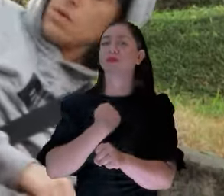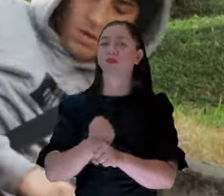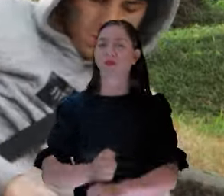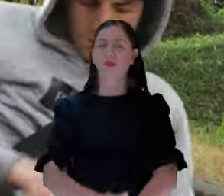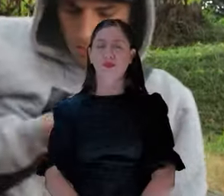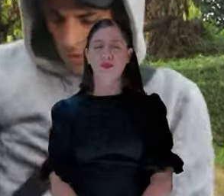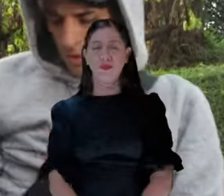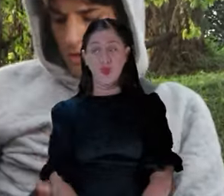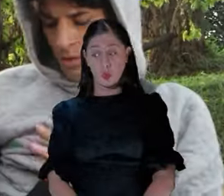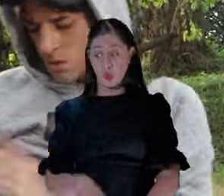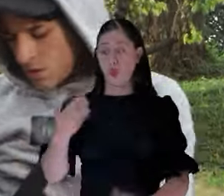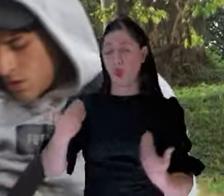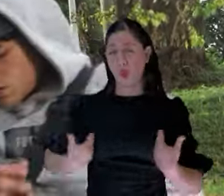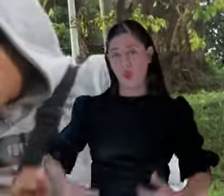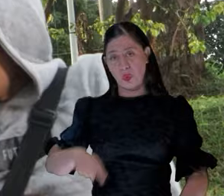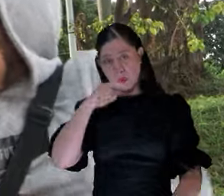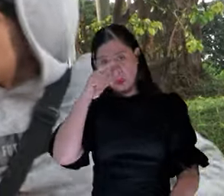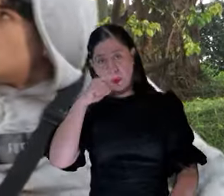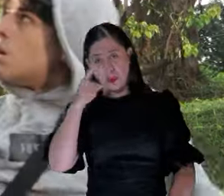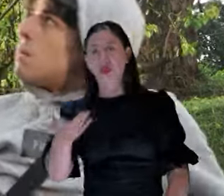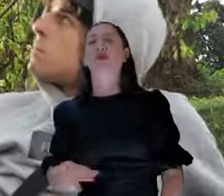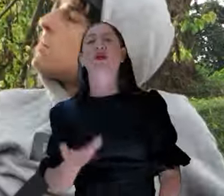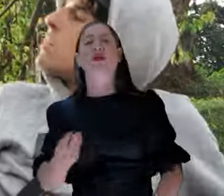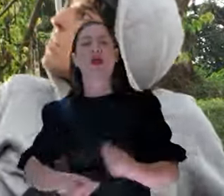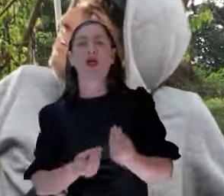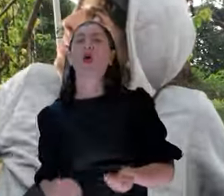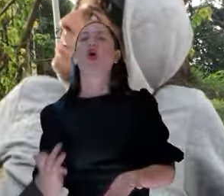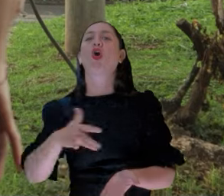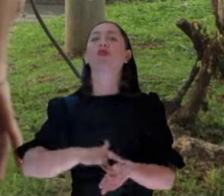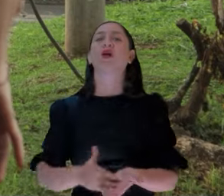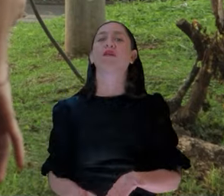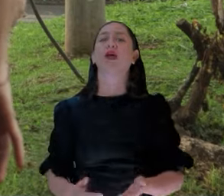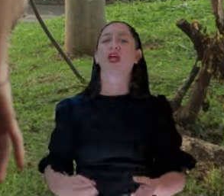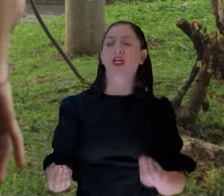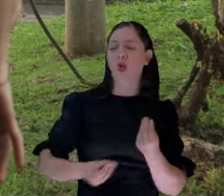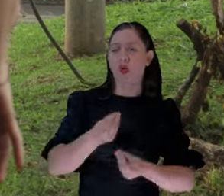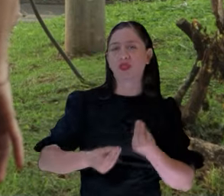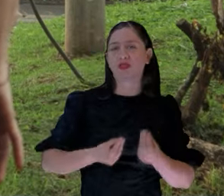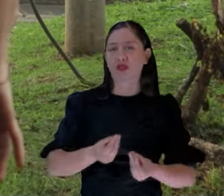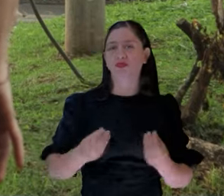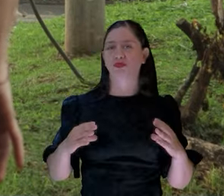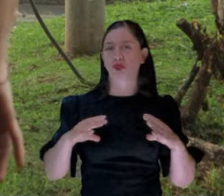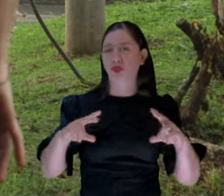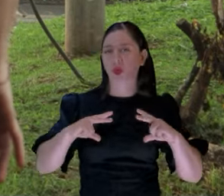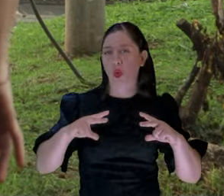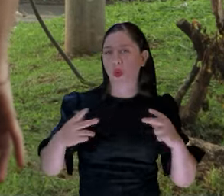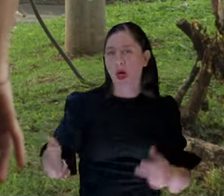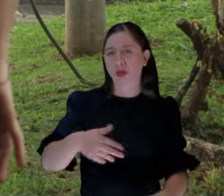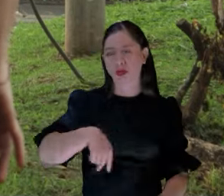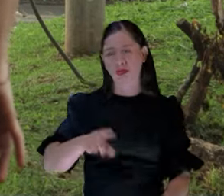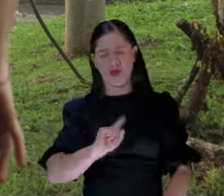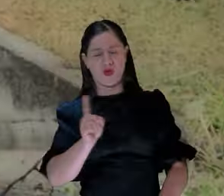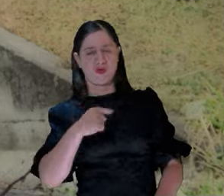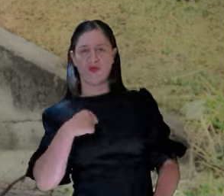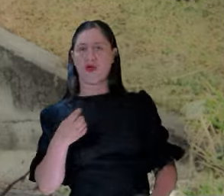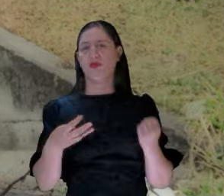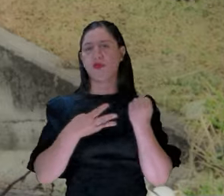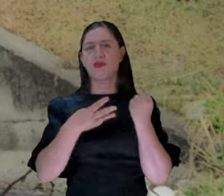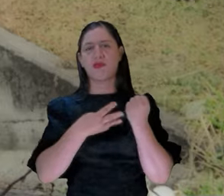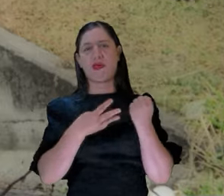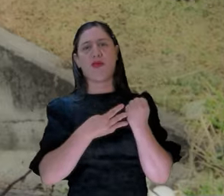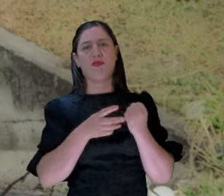mío. Pero le luce. ¿Y usted qué, pues? ¿Cuándo volverá a ponchar con nosotros? No, muchacho, yo estoy estudiando en el